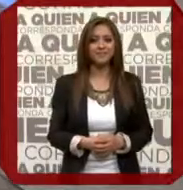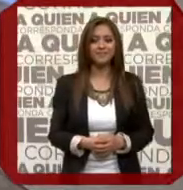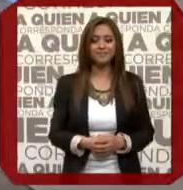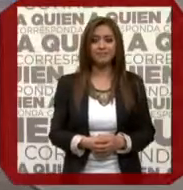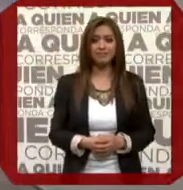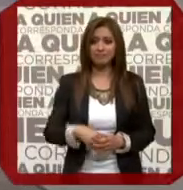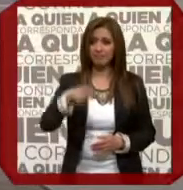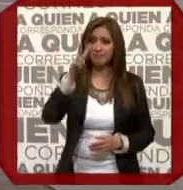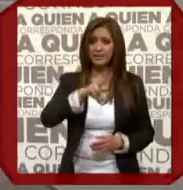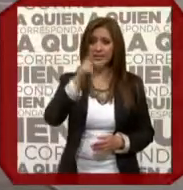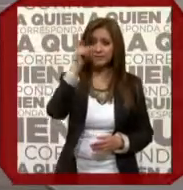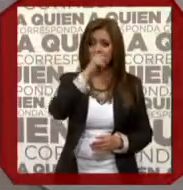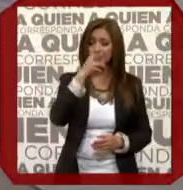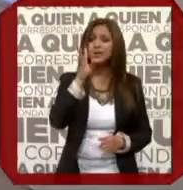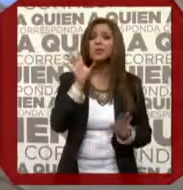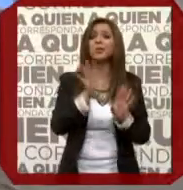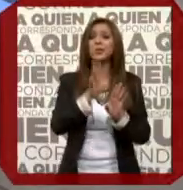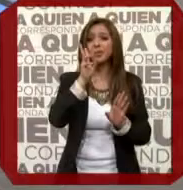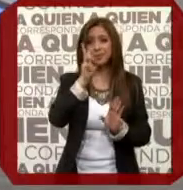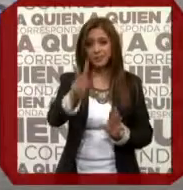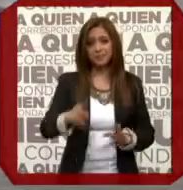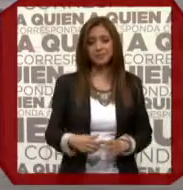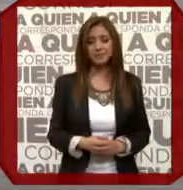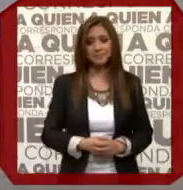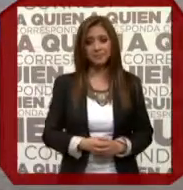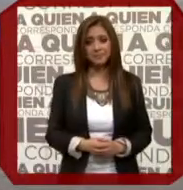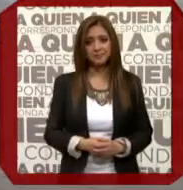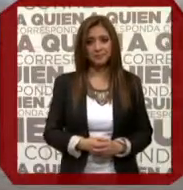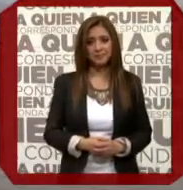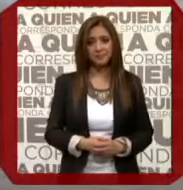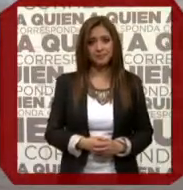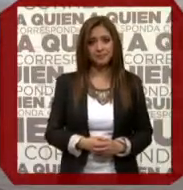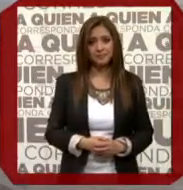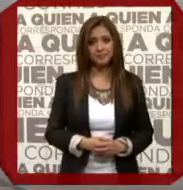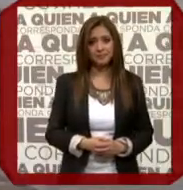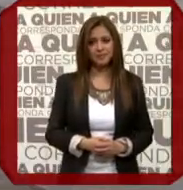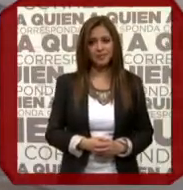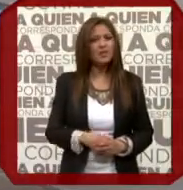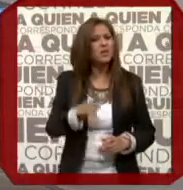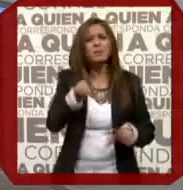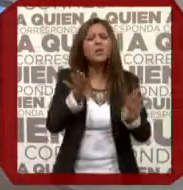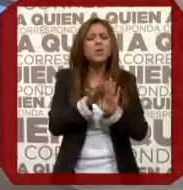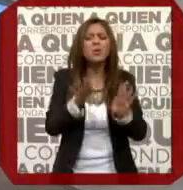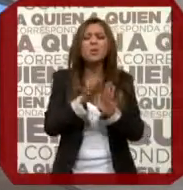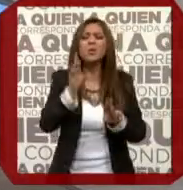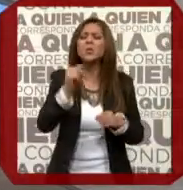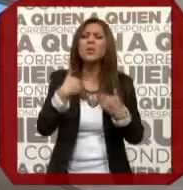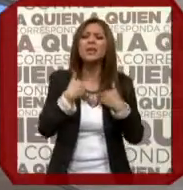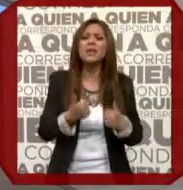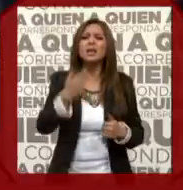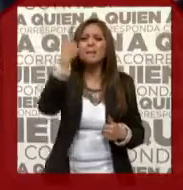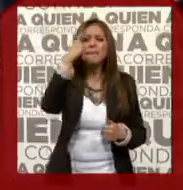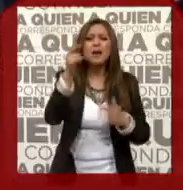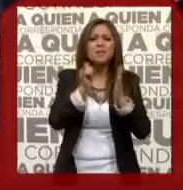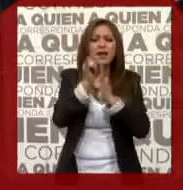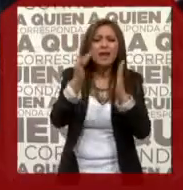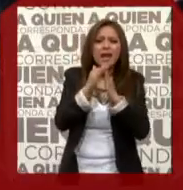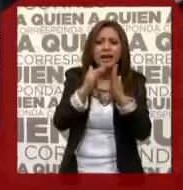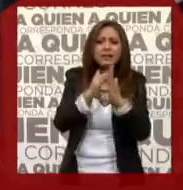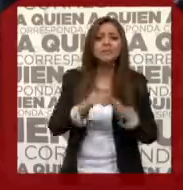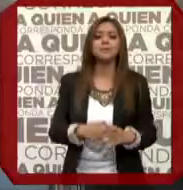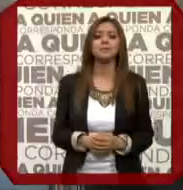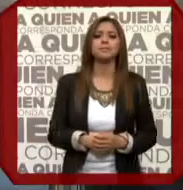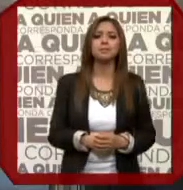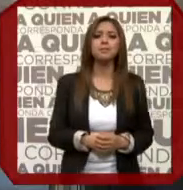Está rudo, ¿eh? ¿Qué le parece? Muy rudo. A ver, ¿cómo que no da donde puede para ser candidato bien? ¿Cómo está eso? La señora María